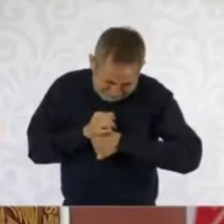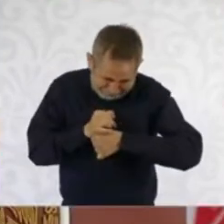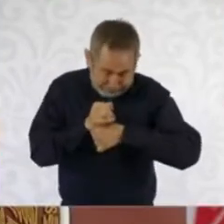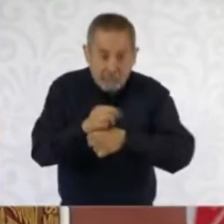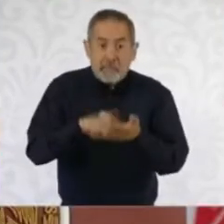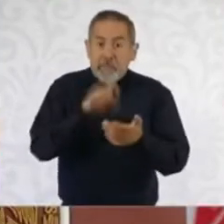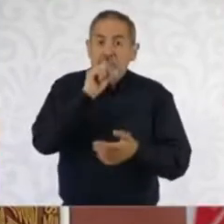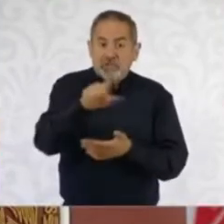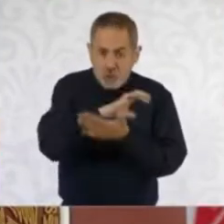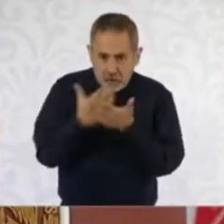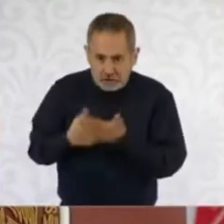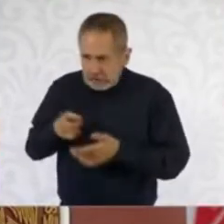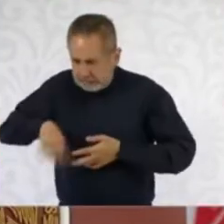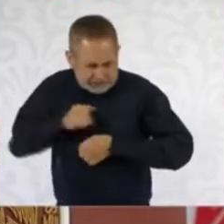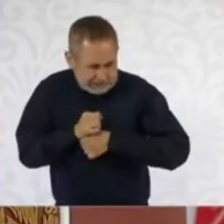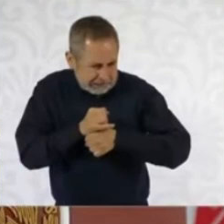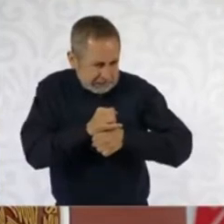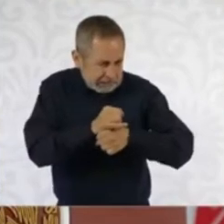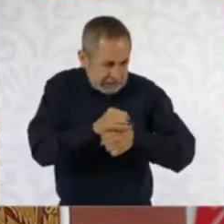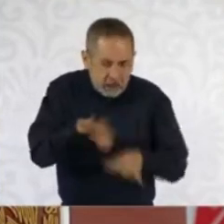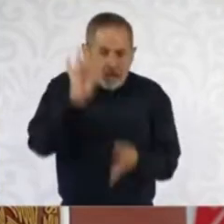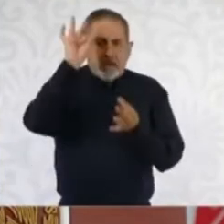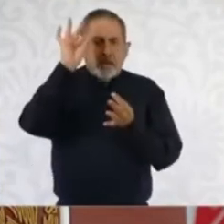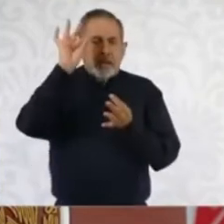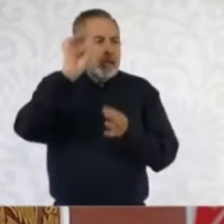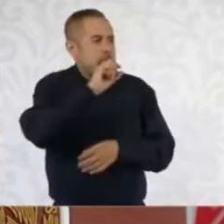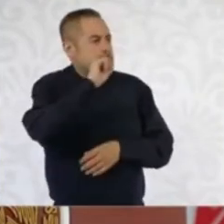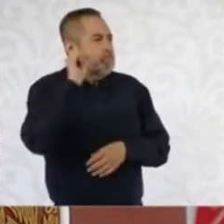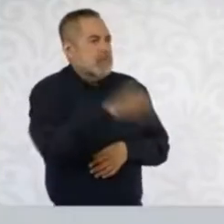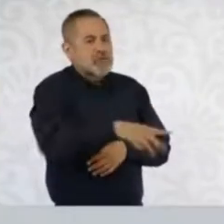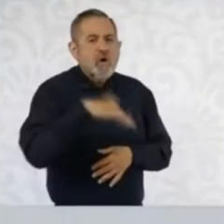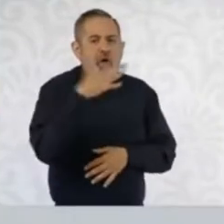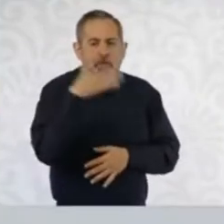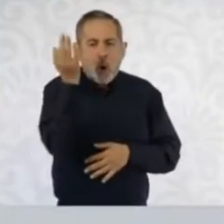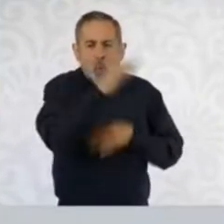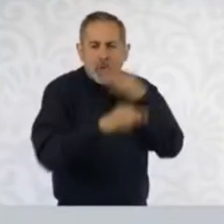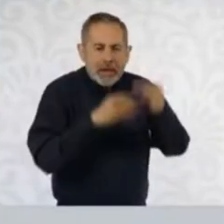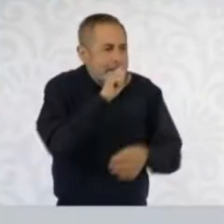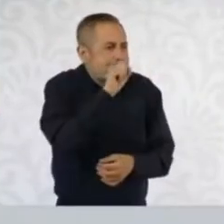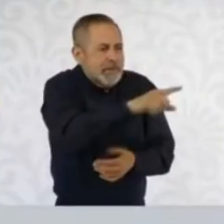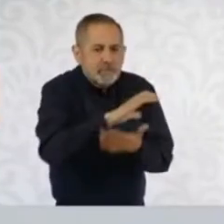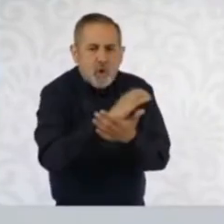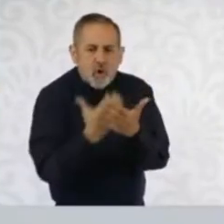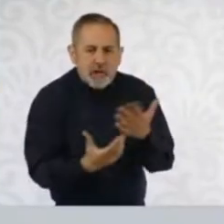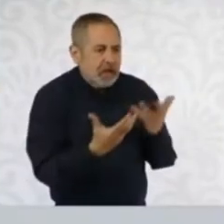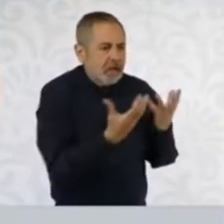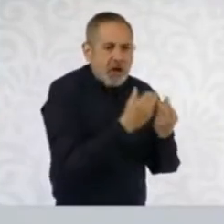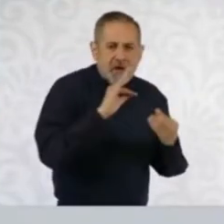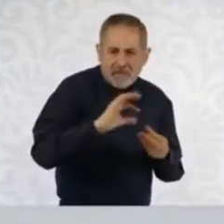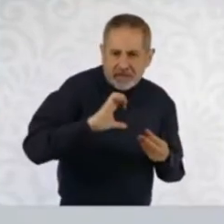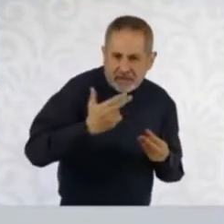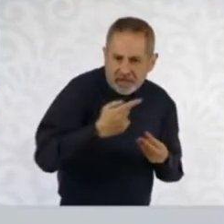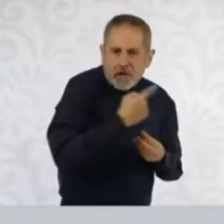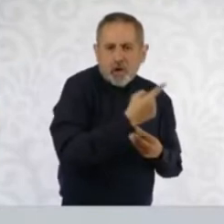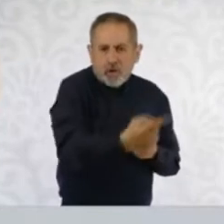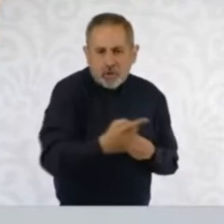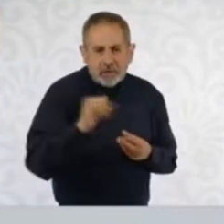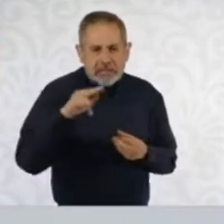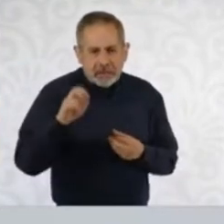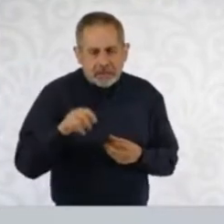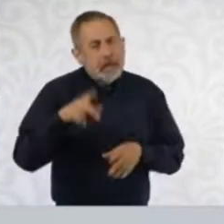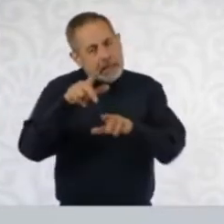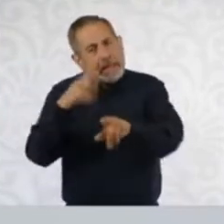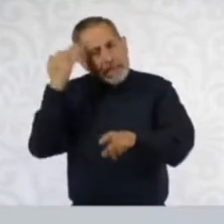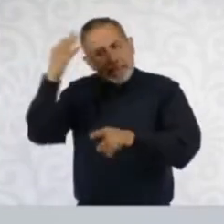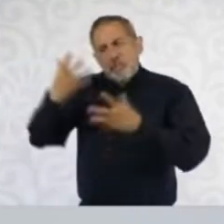esos contratos, que después se dijo que parte del fraude vino de ese contrato y en esa época pues convivimos, ya nos